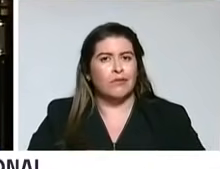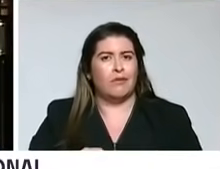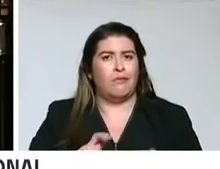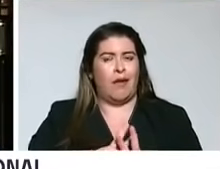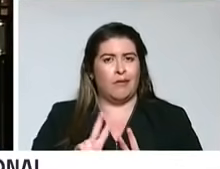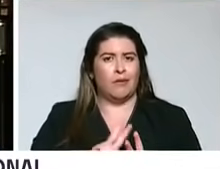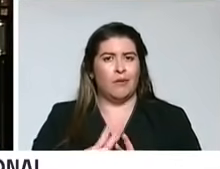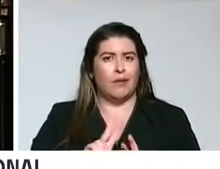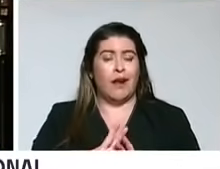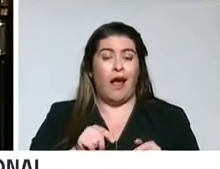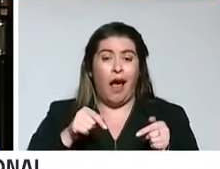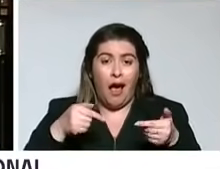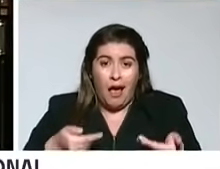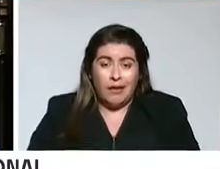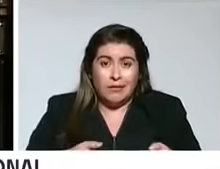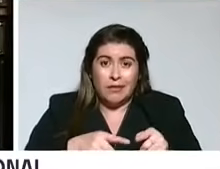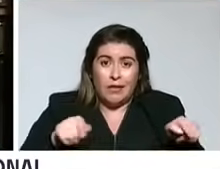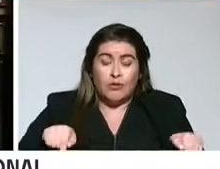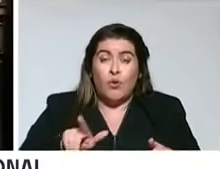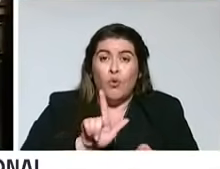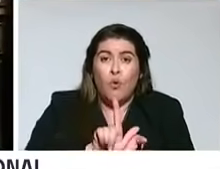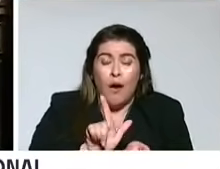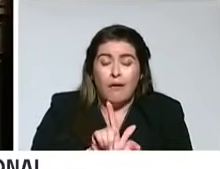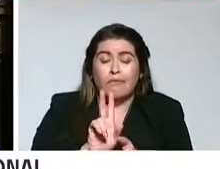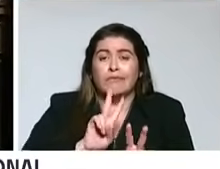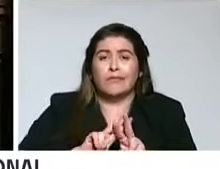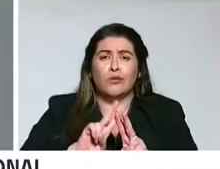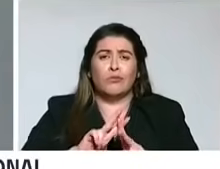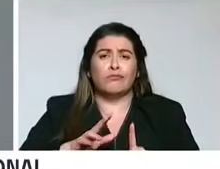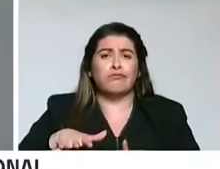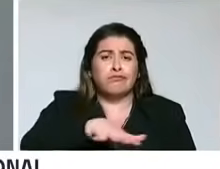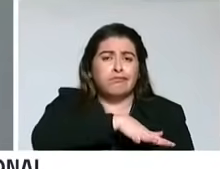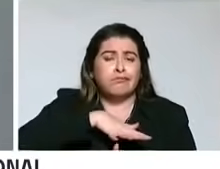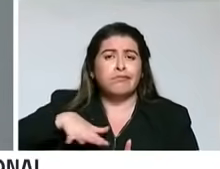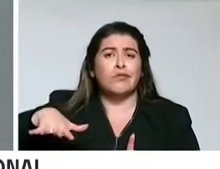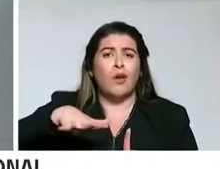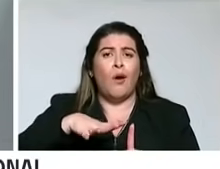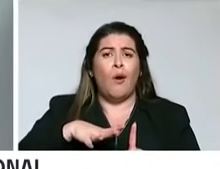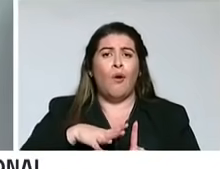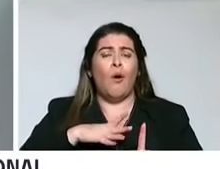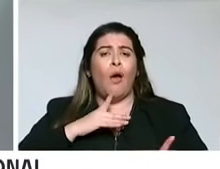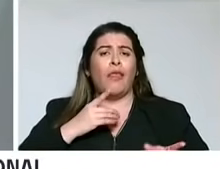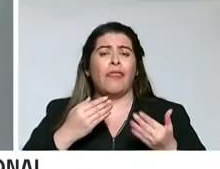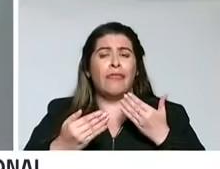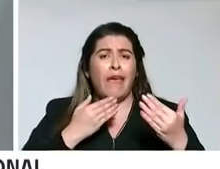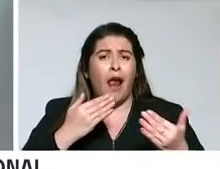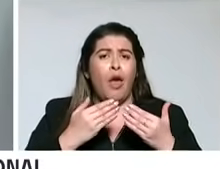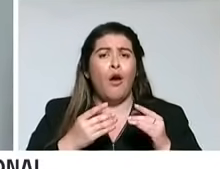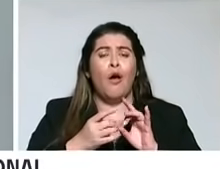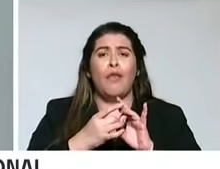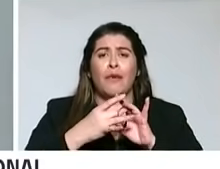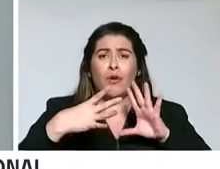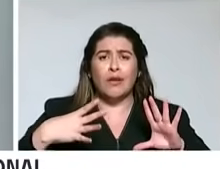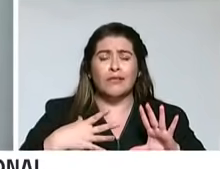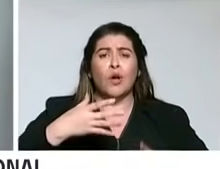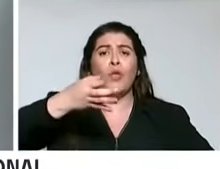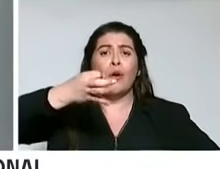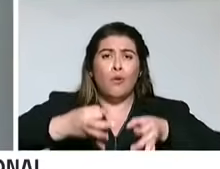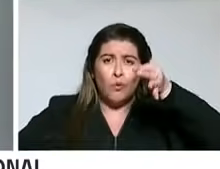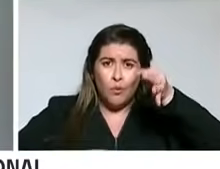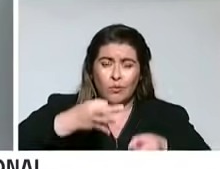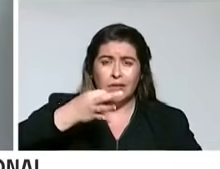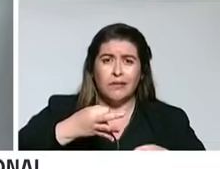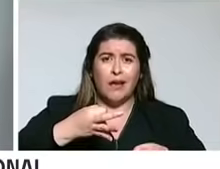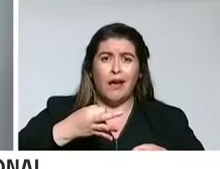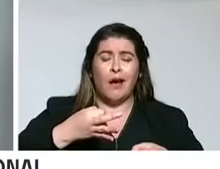creo que este es un buen espacio para generar las condiciones de un diálogo democrático, de un diálogo de justicia, de un